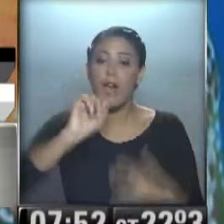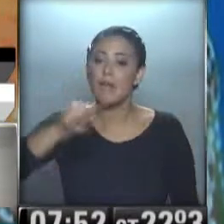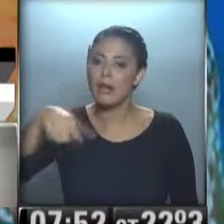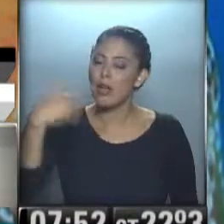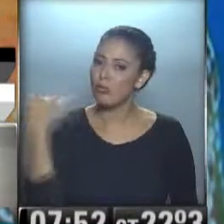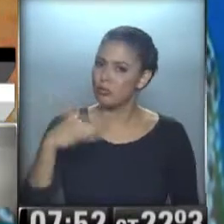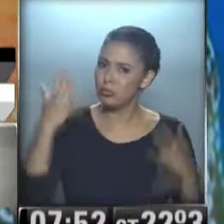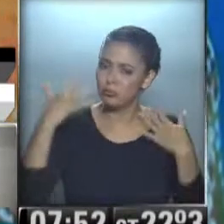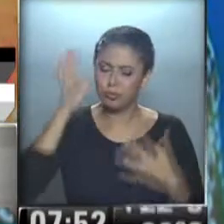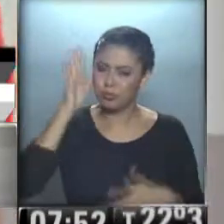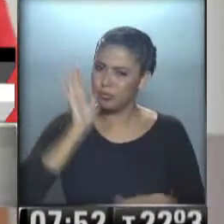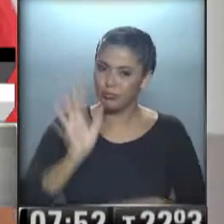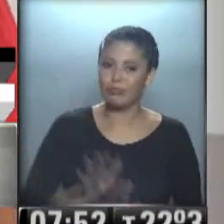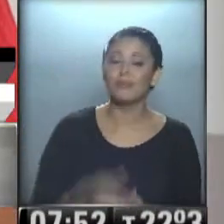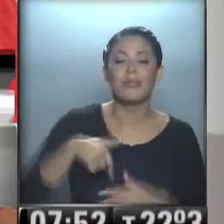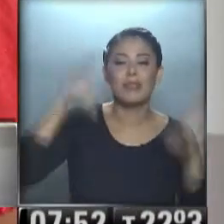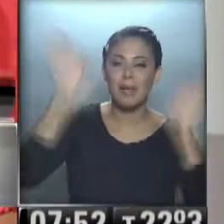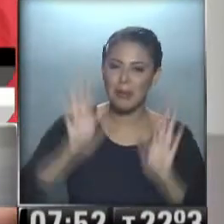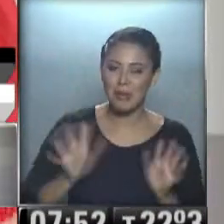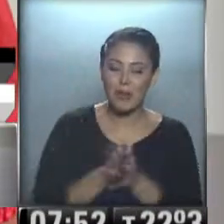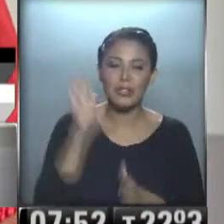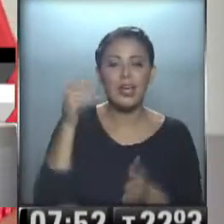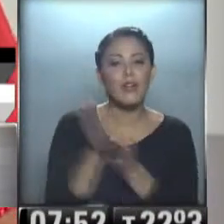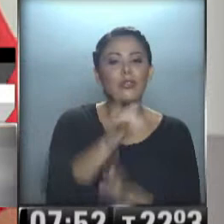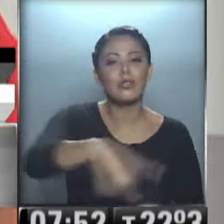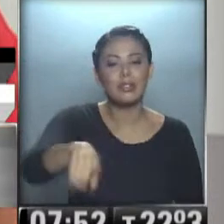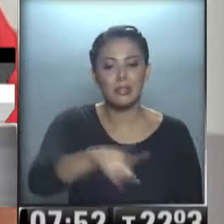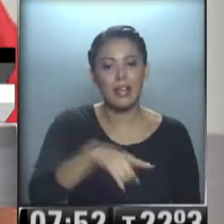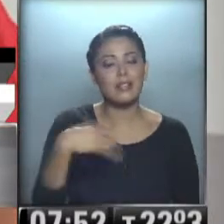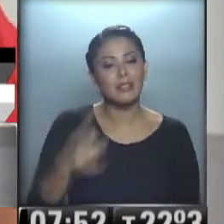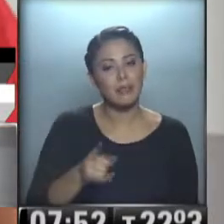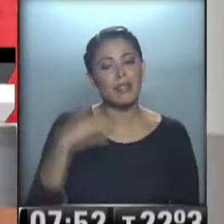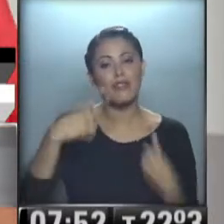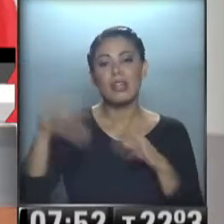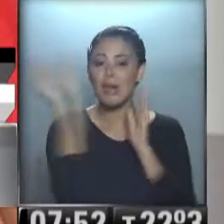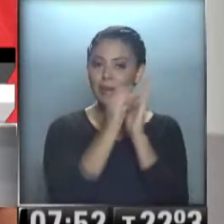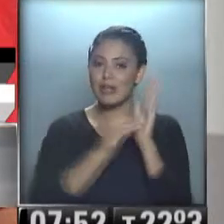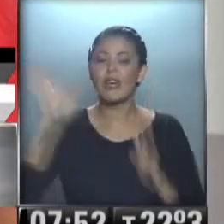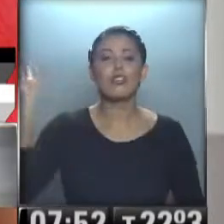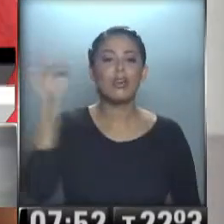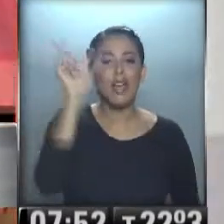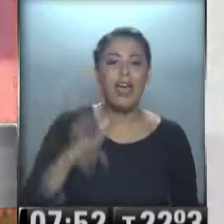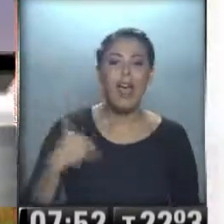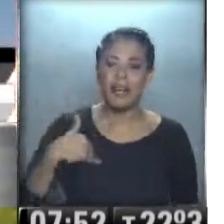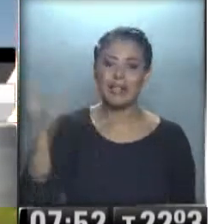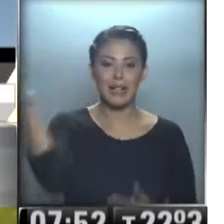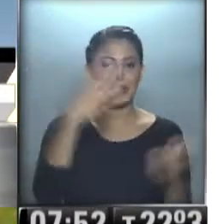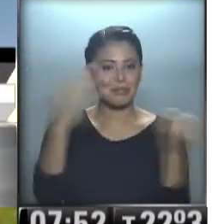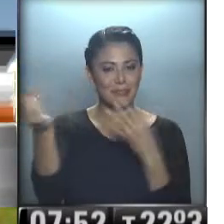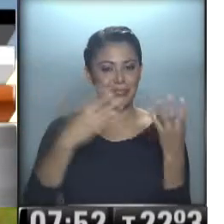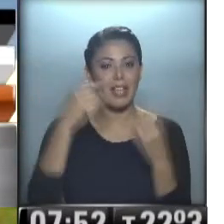viene calor, calor, calor. Nos preparamos entonces con Nadia y con todos ustedes para recorrer los mensajes que desde todo el país llegan a